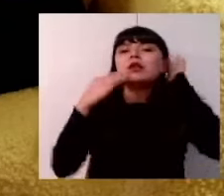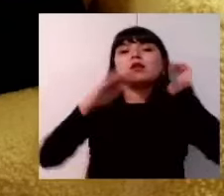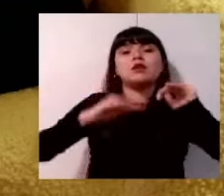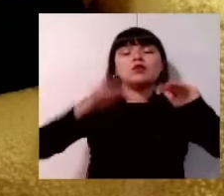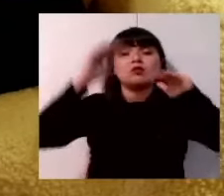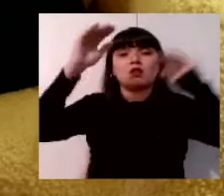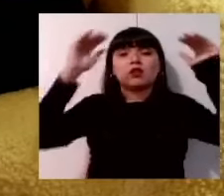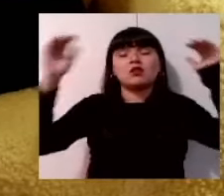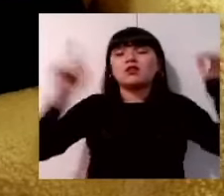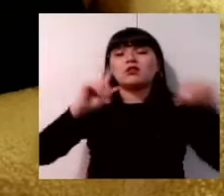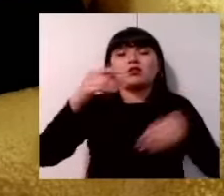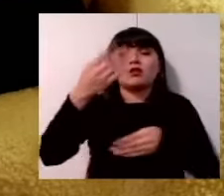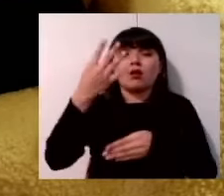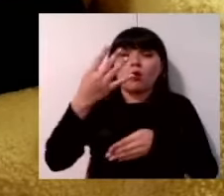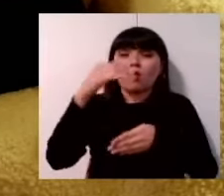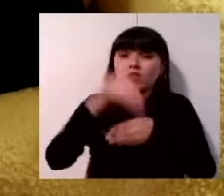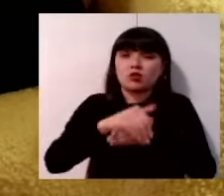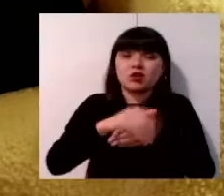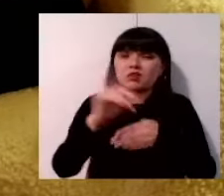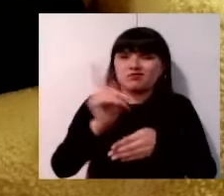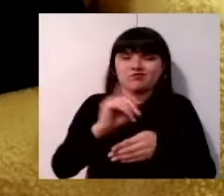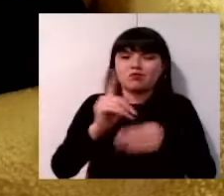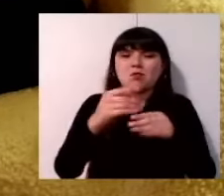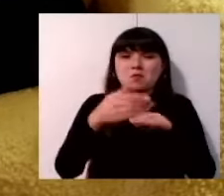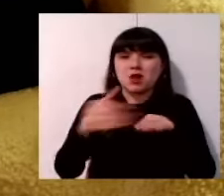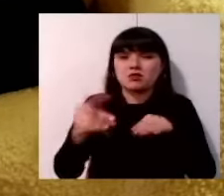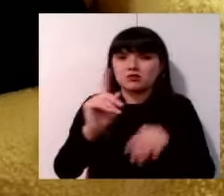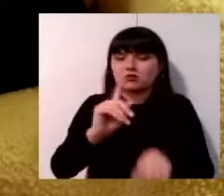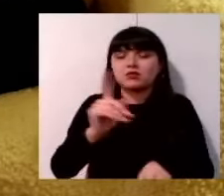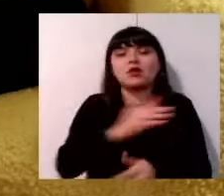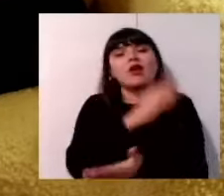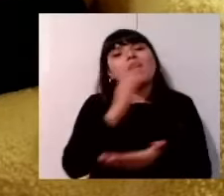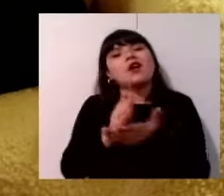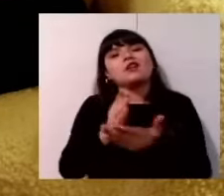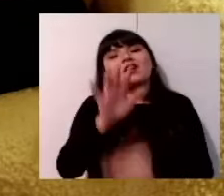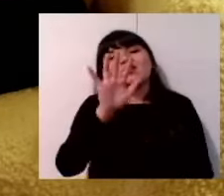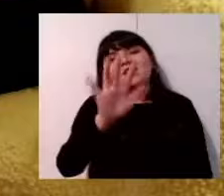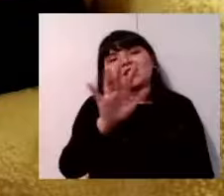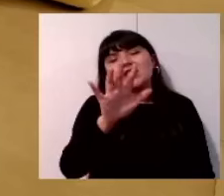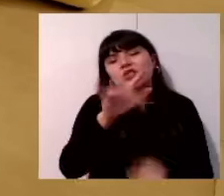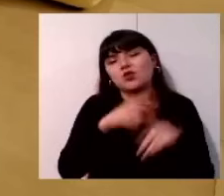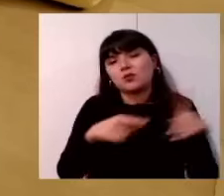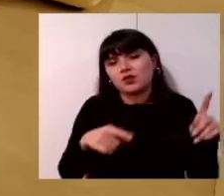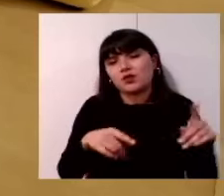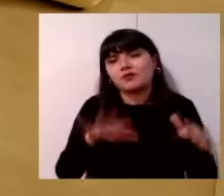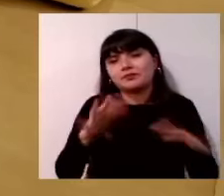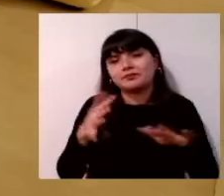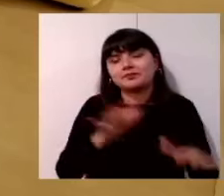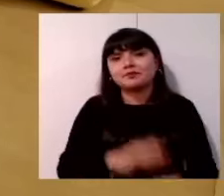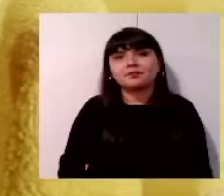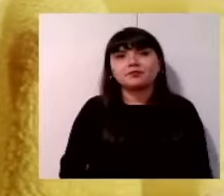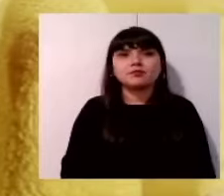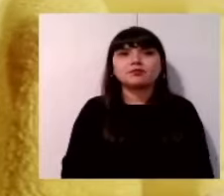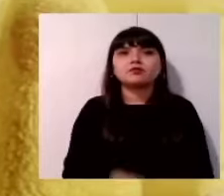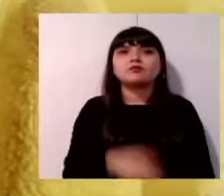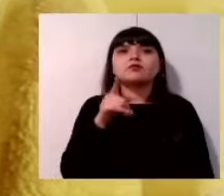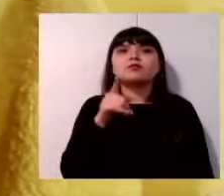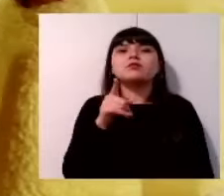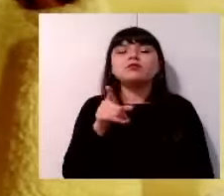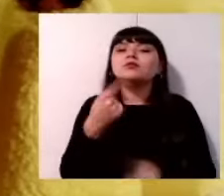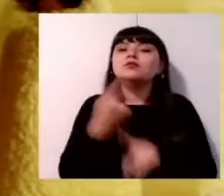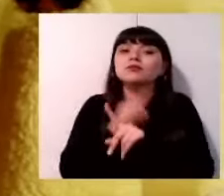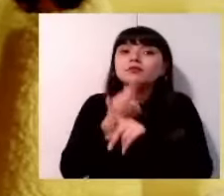tarde, y lo más chiquitito es hasta las 5, 5 y media los primeros meses. Y hablemos en algún minuto de los hábitos